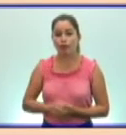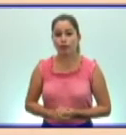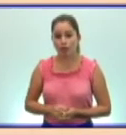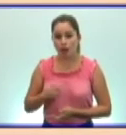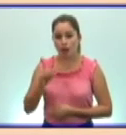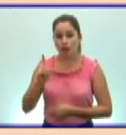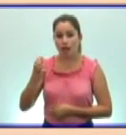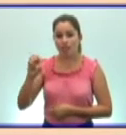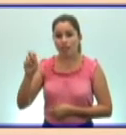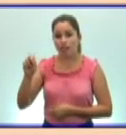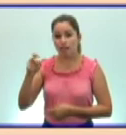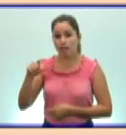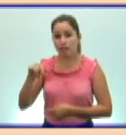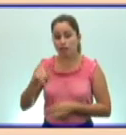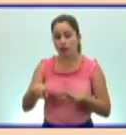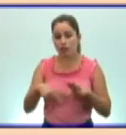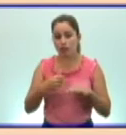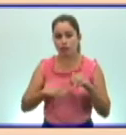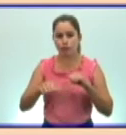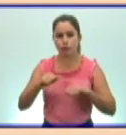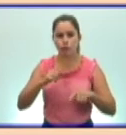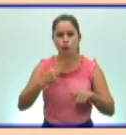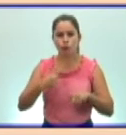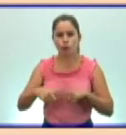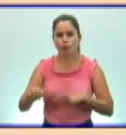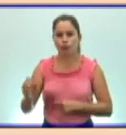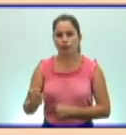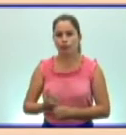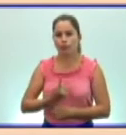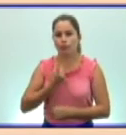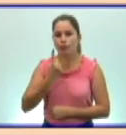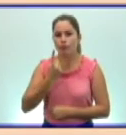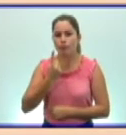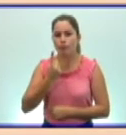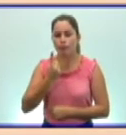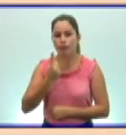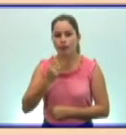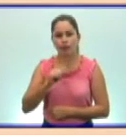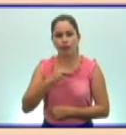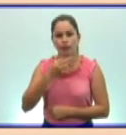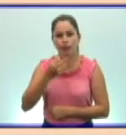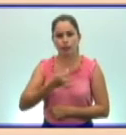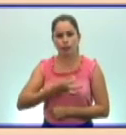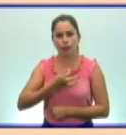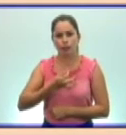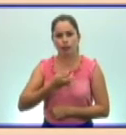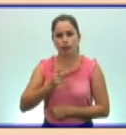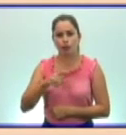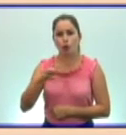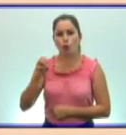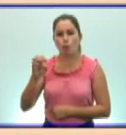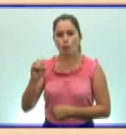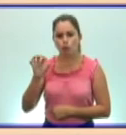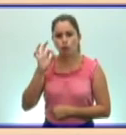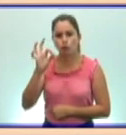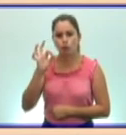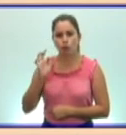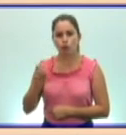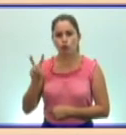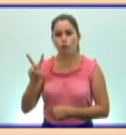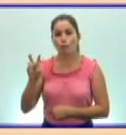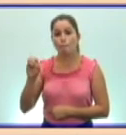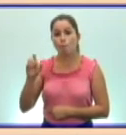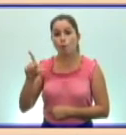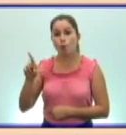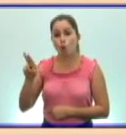de la disolución, entre otras. Esta primera, que hacemos referencia a la composición al tanto por ciento en volumen de